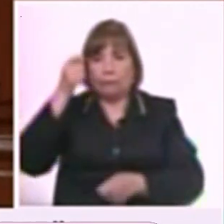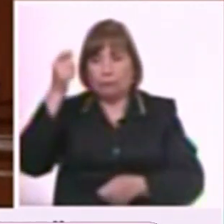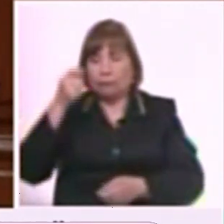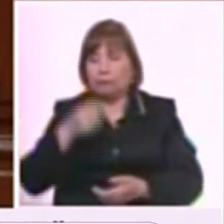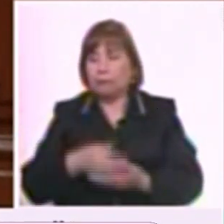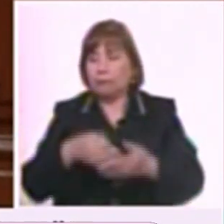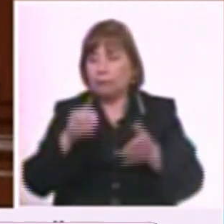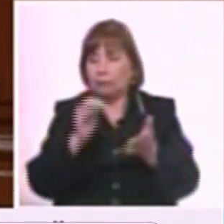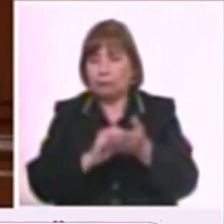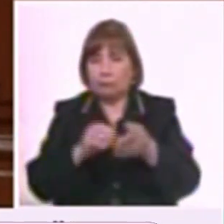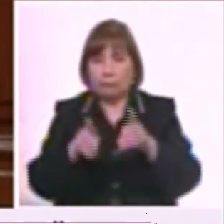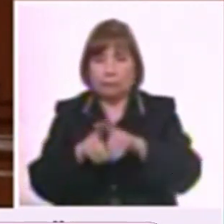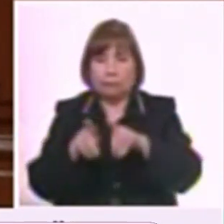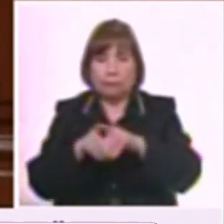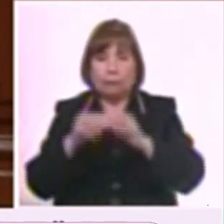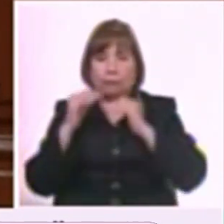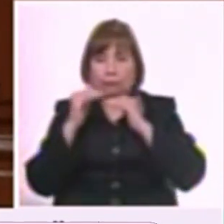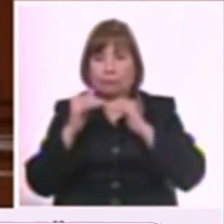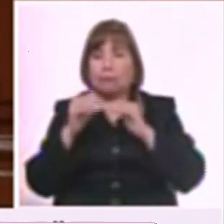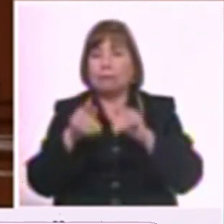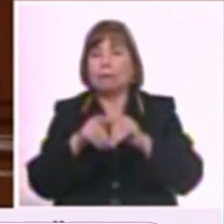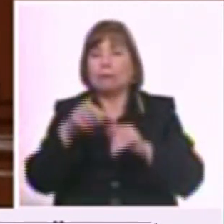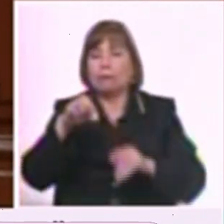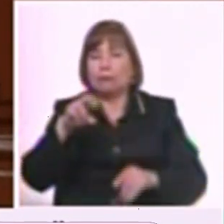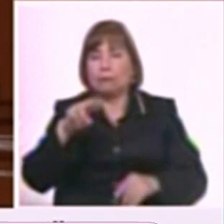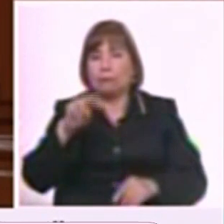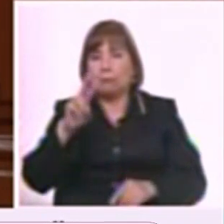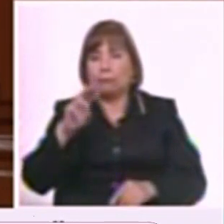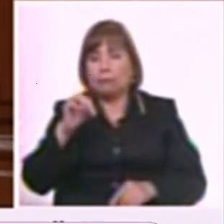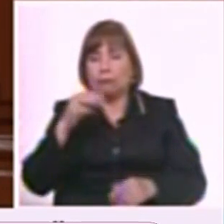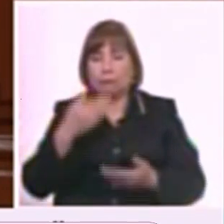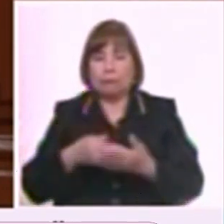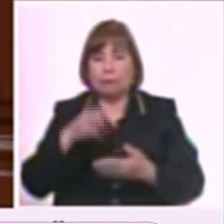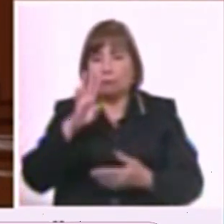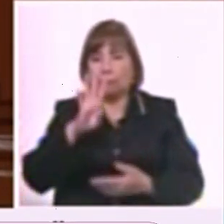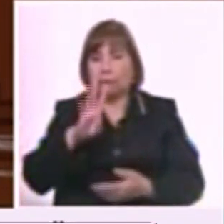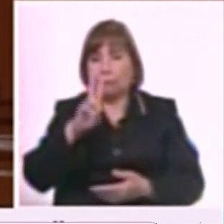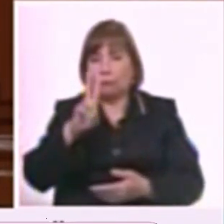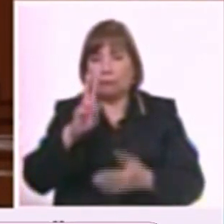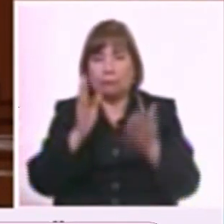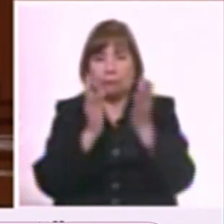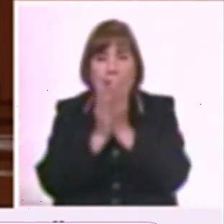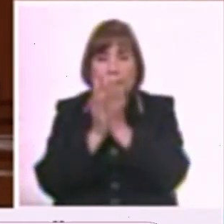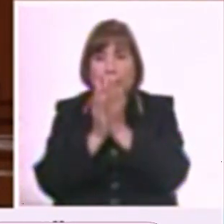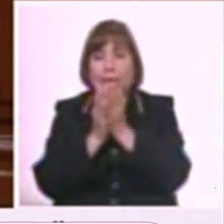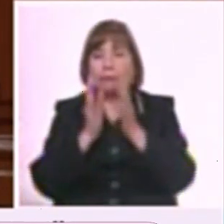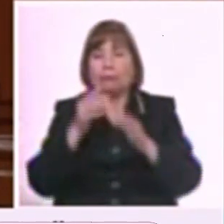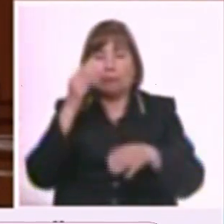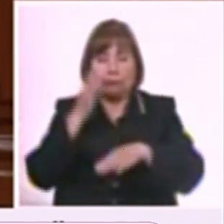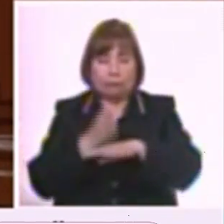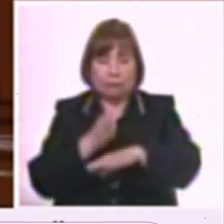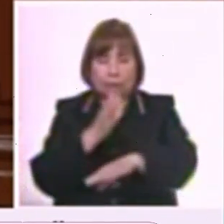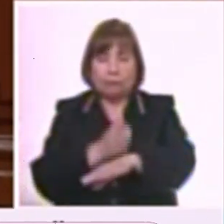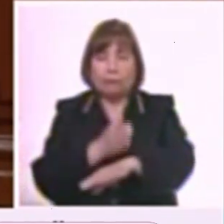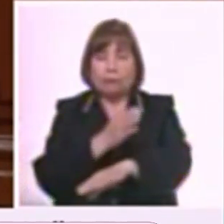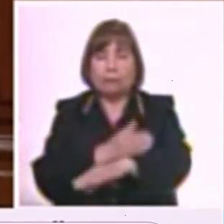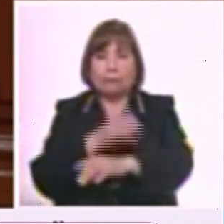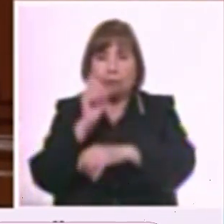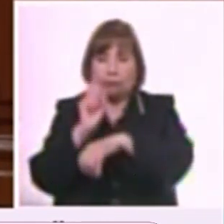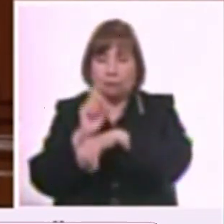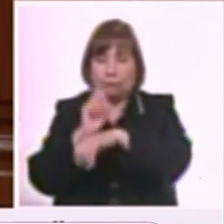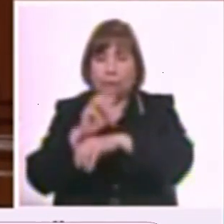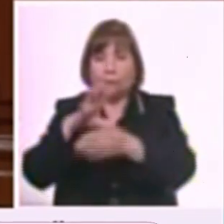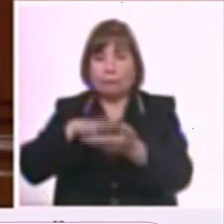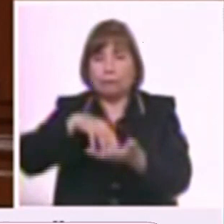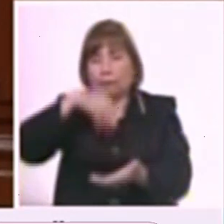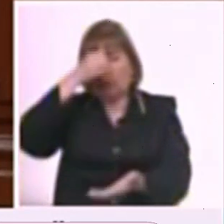inversión adicional de 480 millones de soles. Continuaremos interviniendo los locales escolares de 41 instituciones